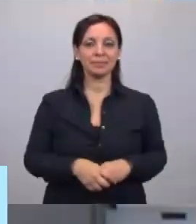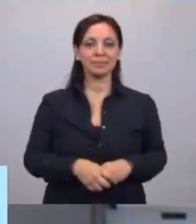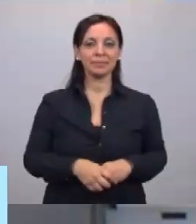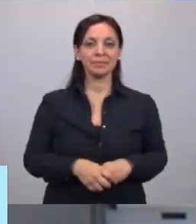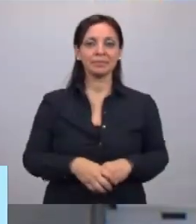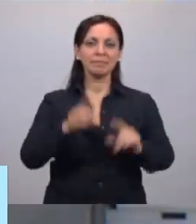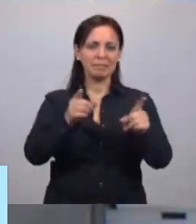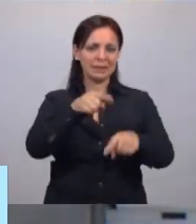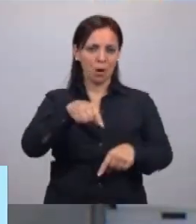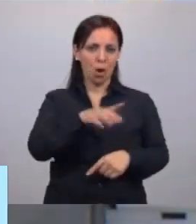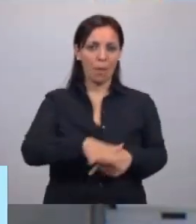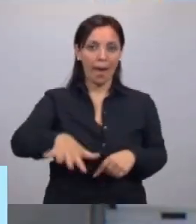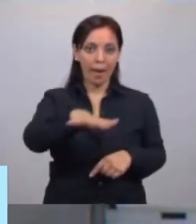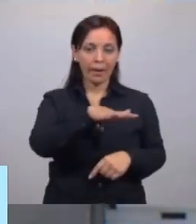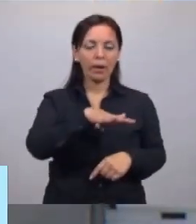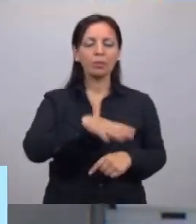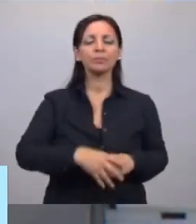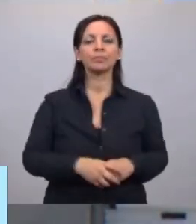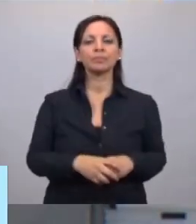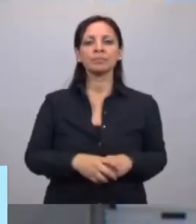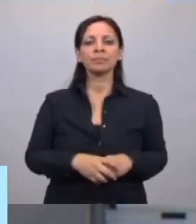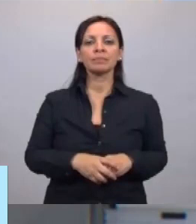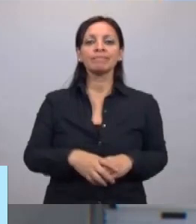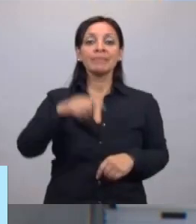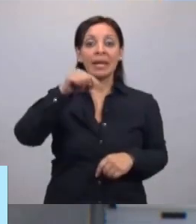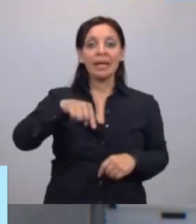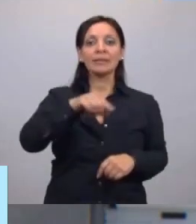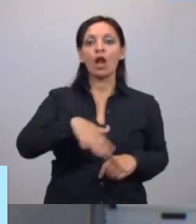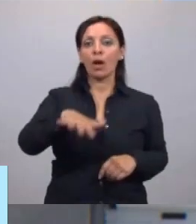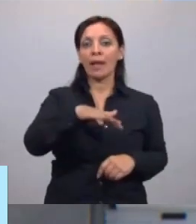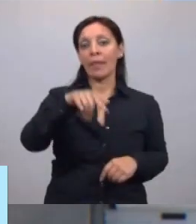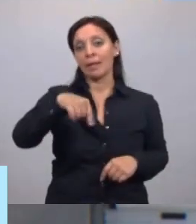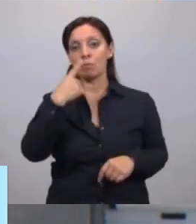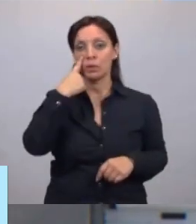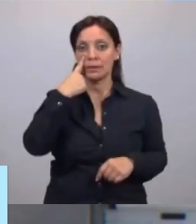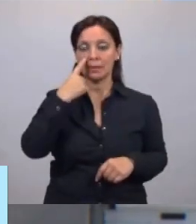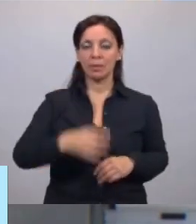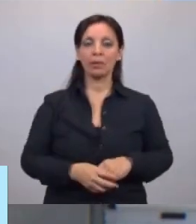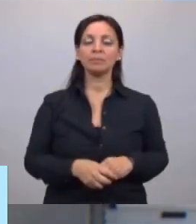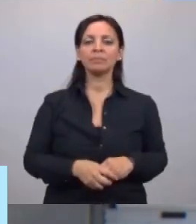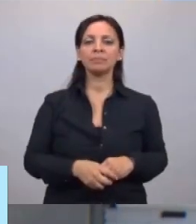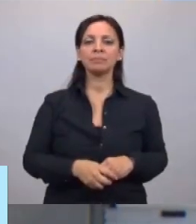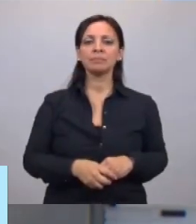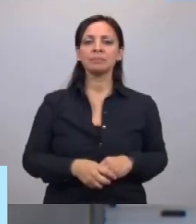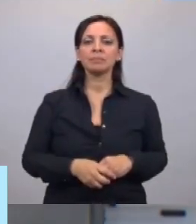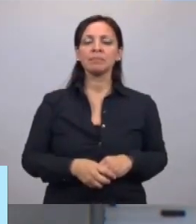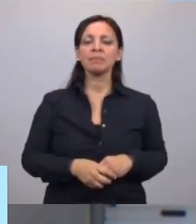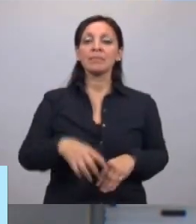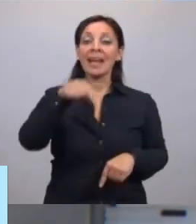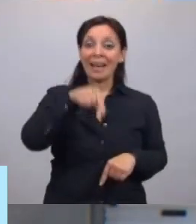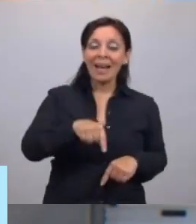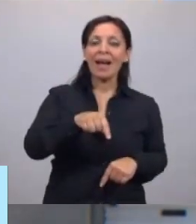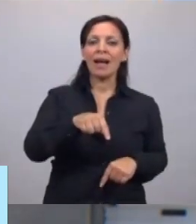en este barrio acá en esta localidad acá en este municipio no está prohibido